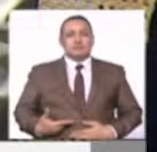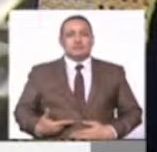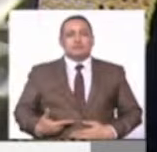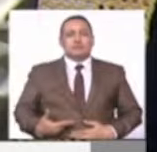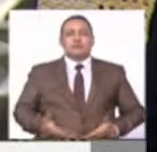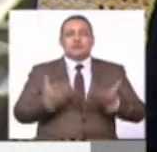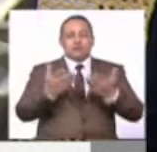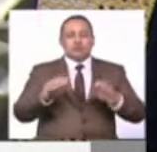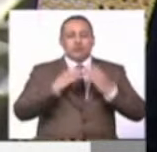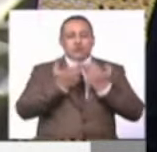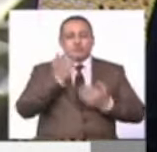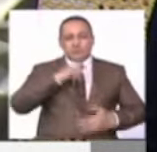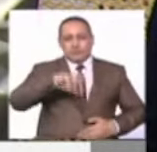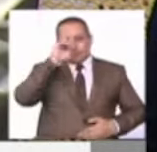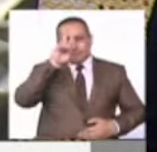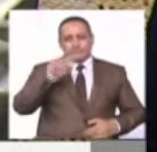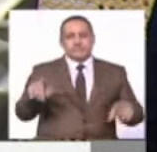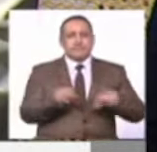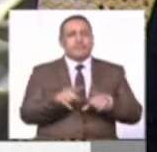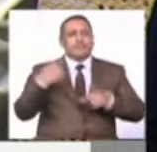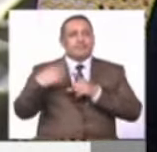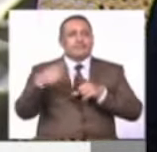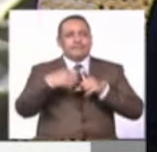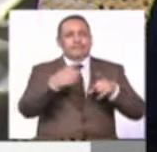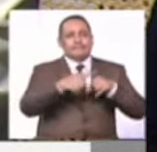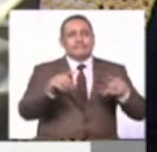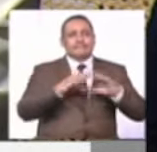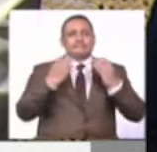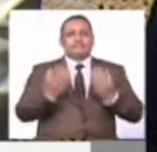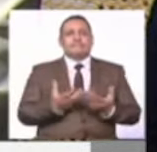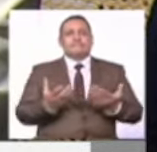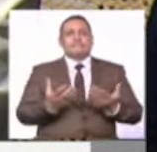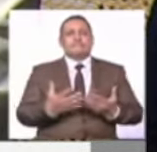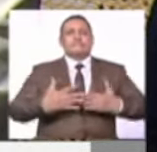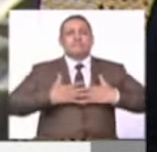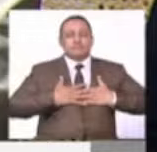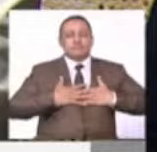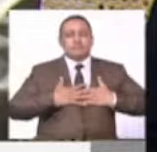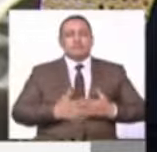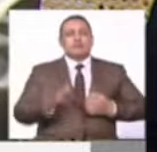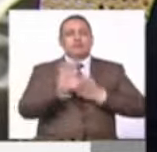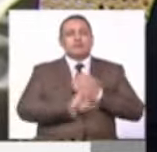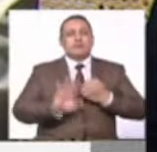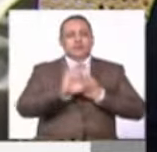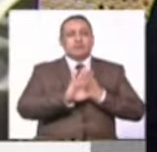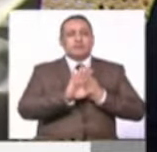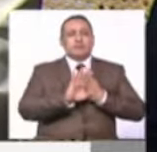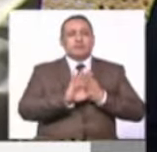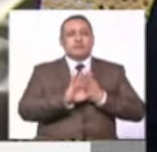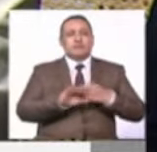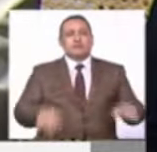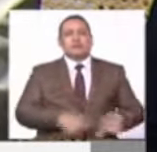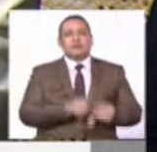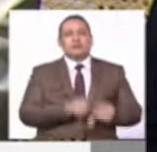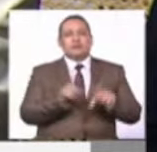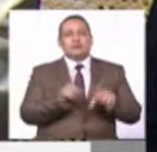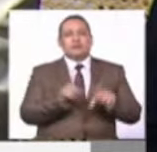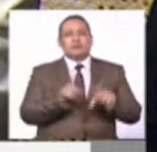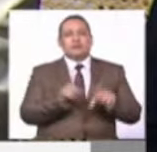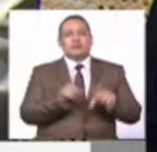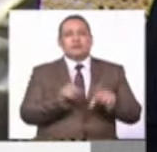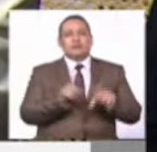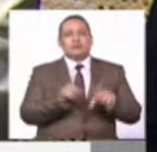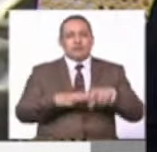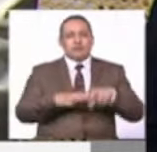del Congreso de la República señores congresistas mi defensa técnica la realizará el